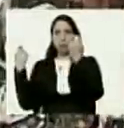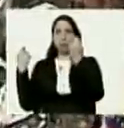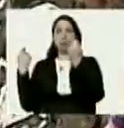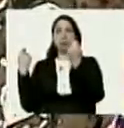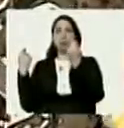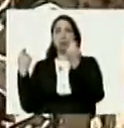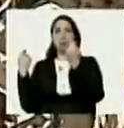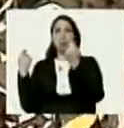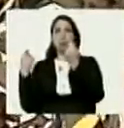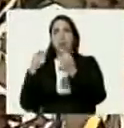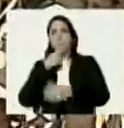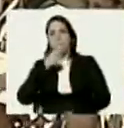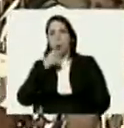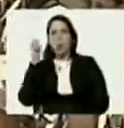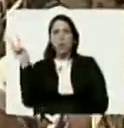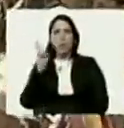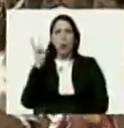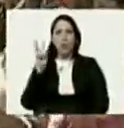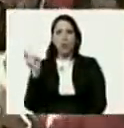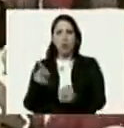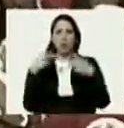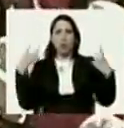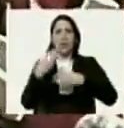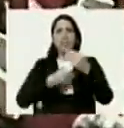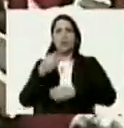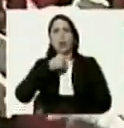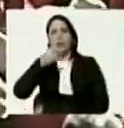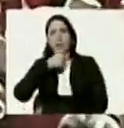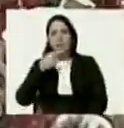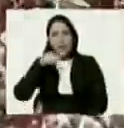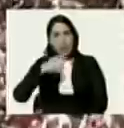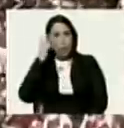Un periodista del Washington Post me hizo una entrevista en estos días